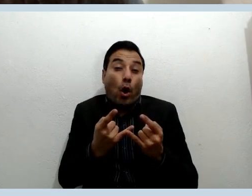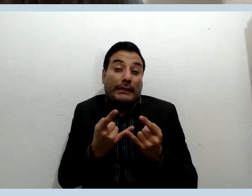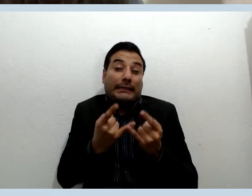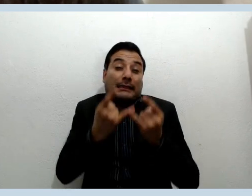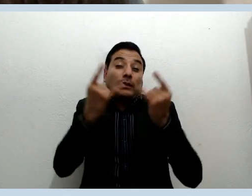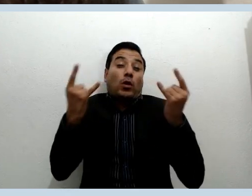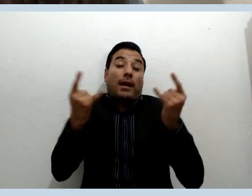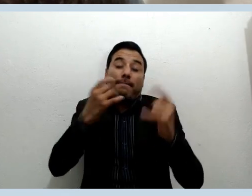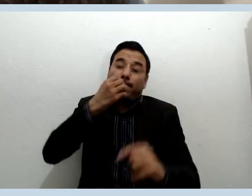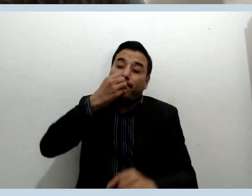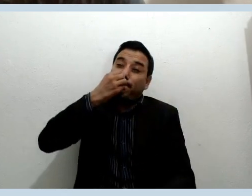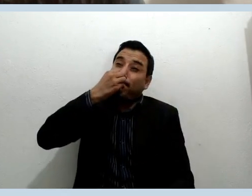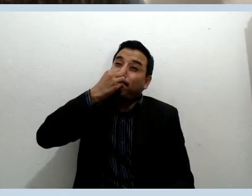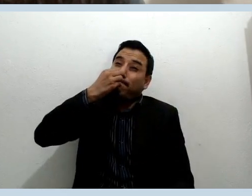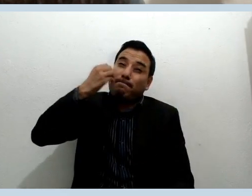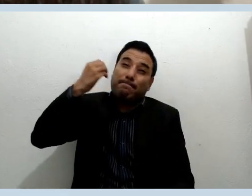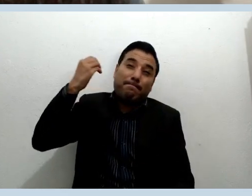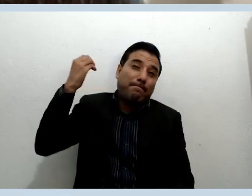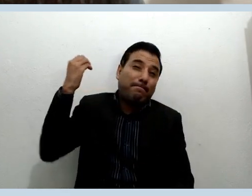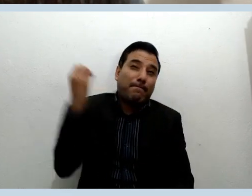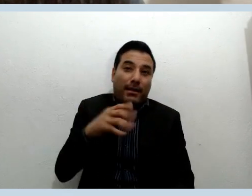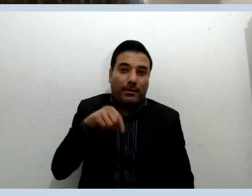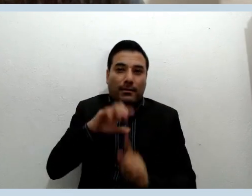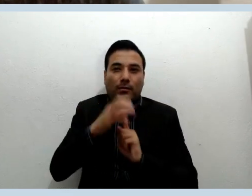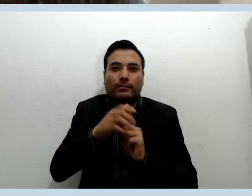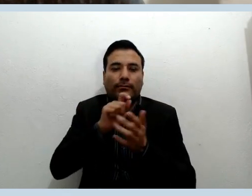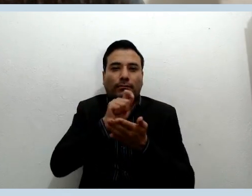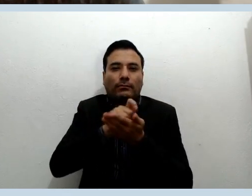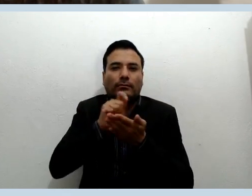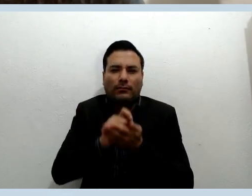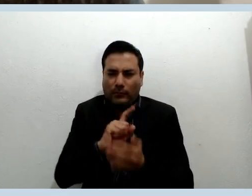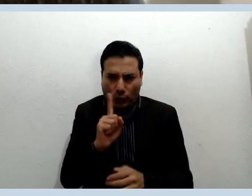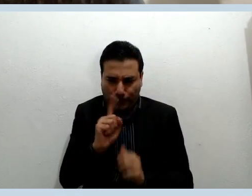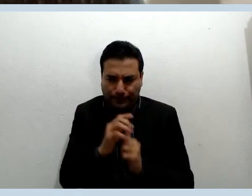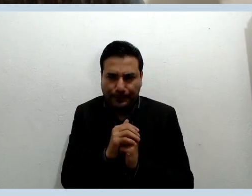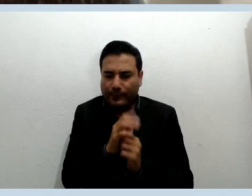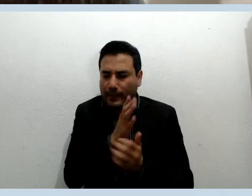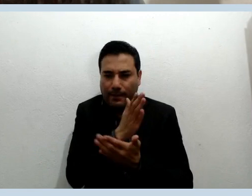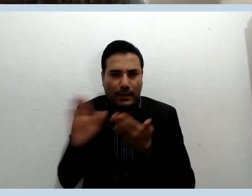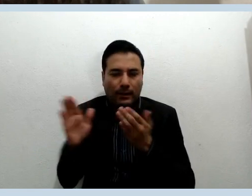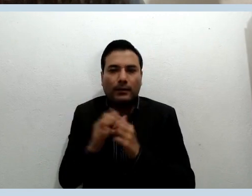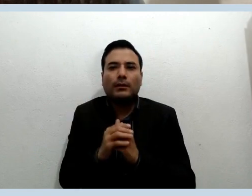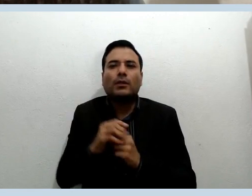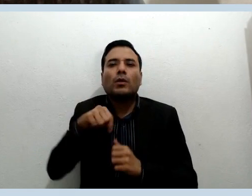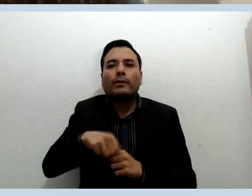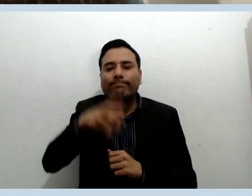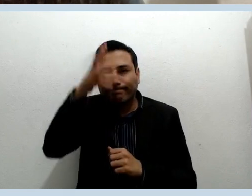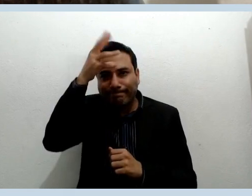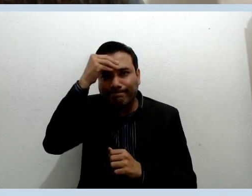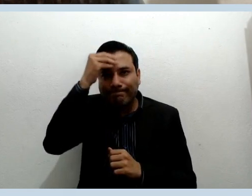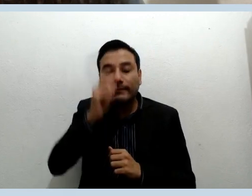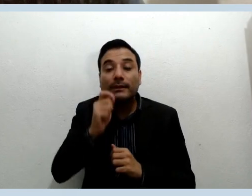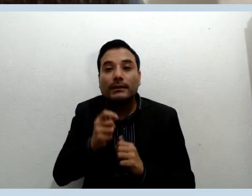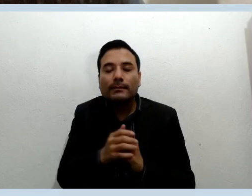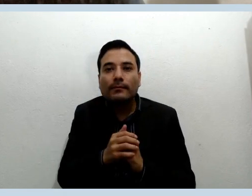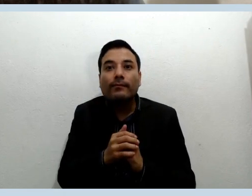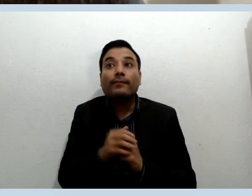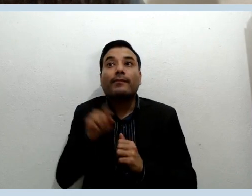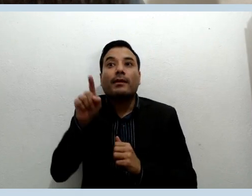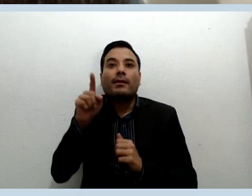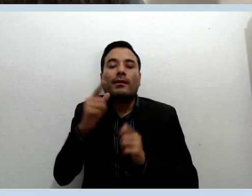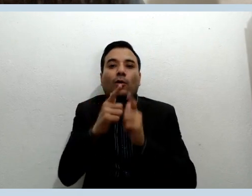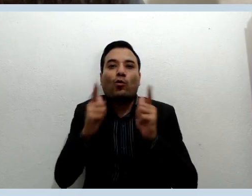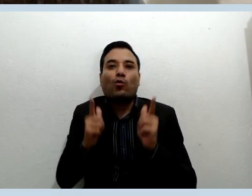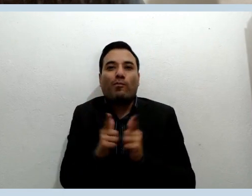siento que para mí es top de lo que me ha dado apuntes que fue Ver gente de la generación del Cut